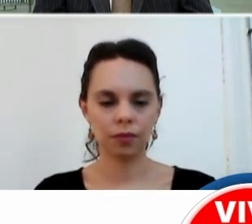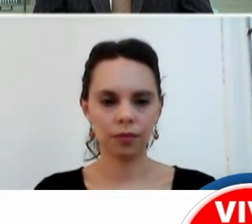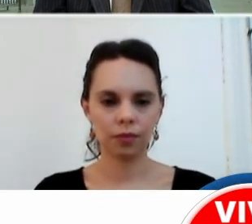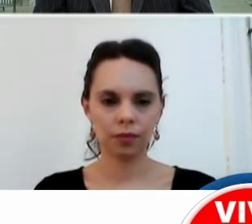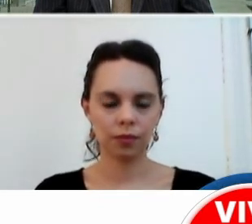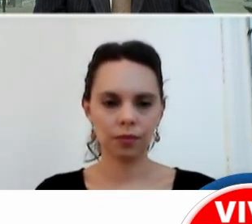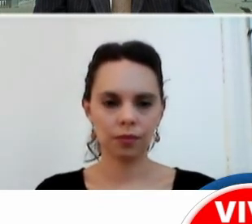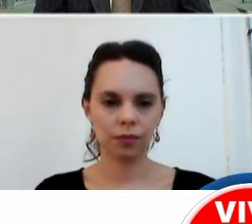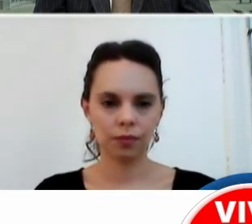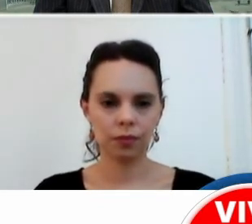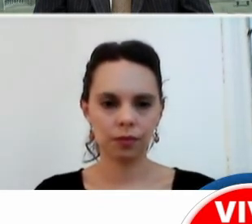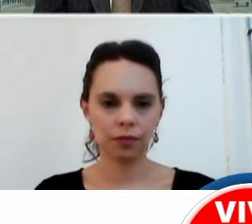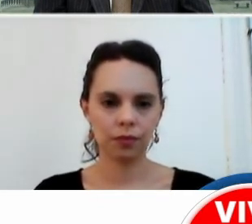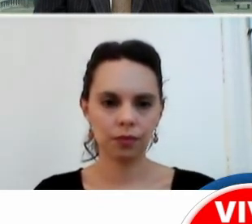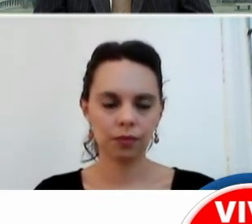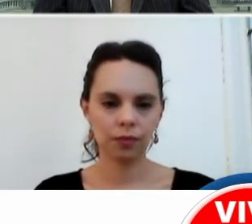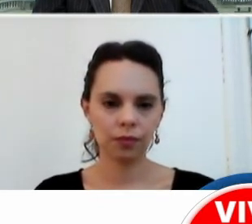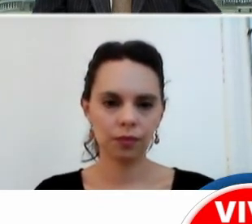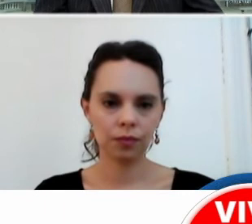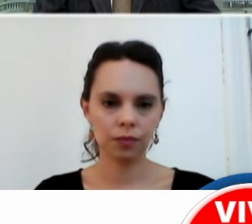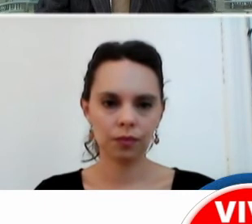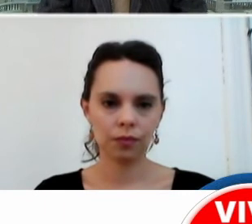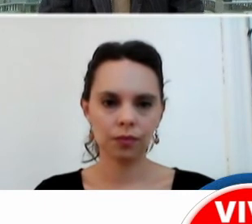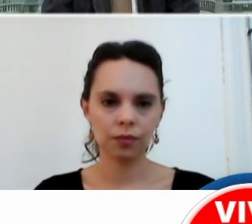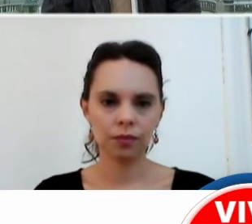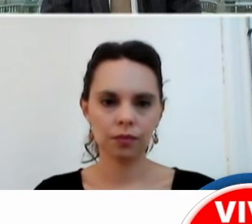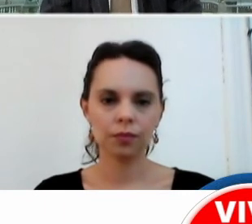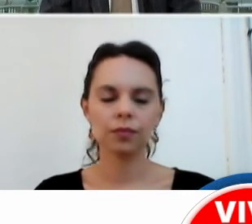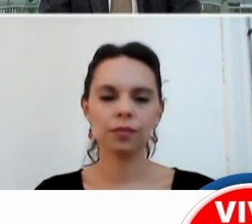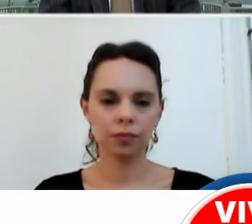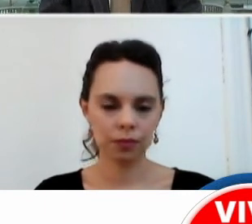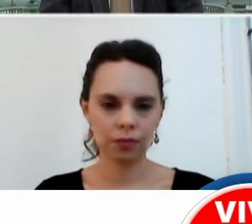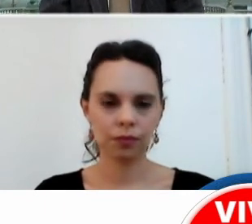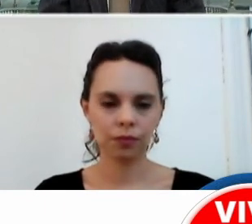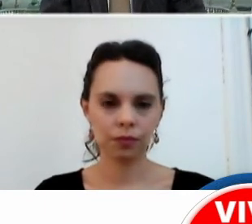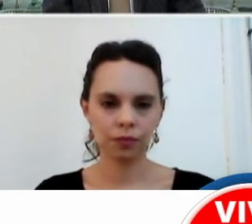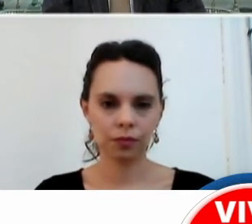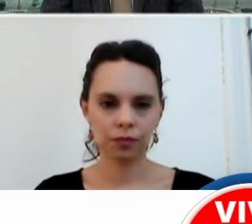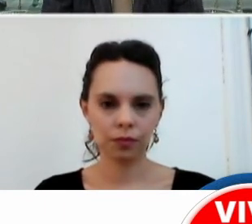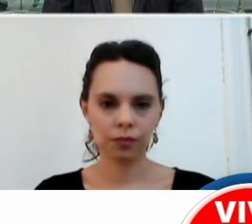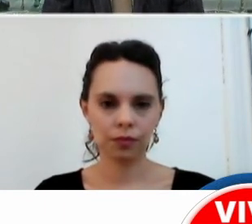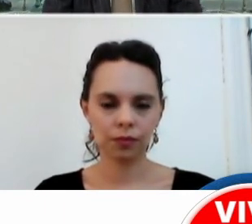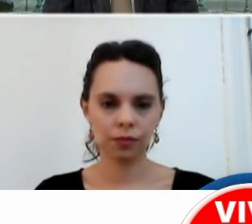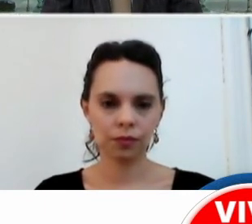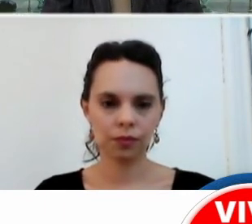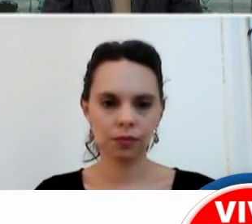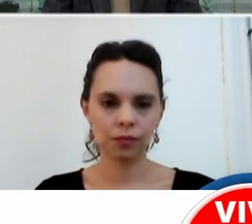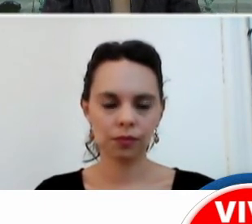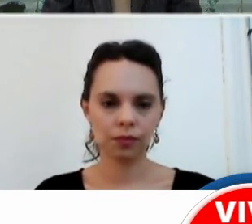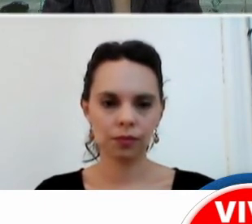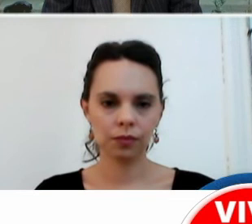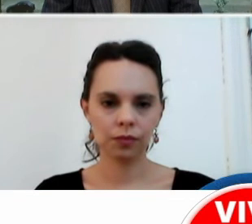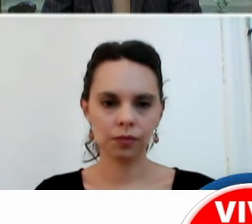pero no va a haber, por ejemplo, lo dijo puntual y enfáticamente el ministro de Economía, no va a haber ningún